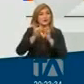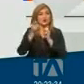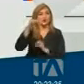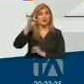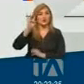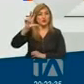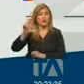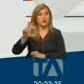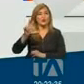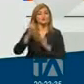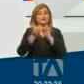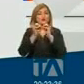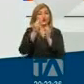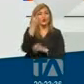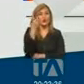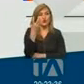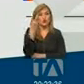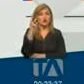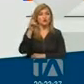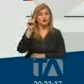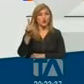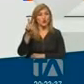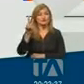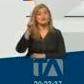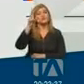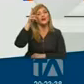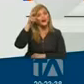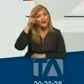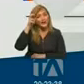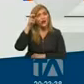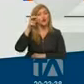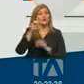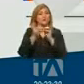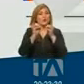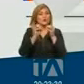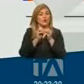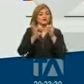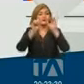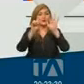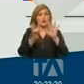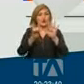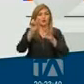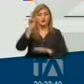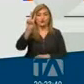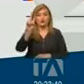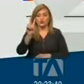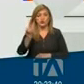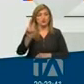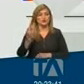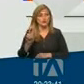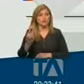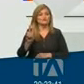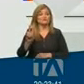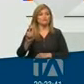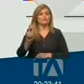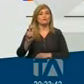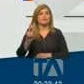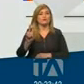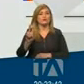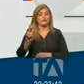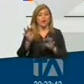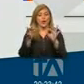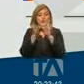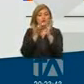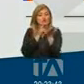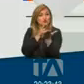La Izquierda Democrática, Creo y el PSC tienen 2 escaños cada organización política y